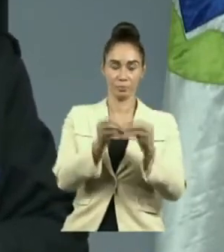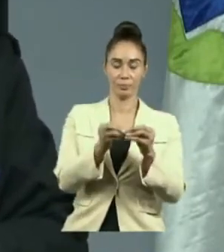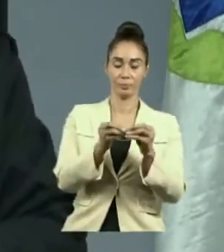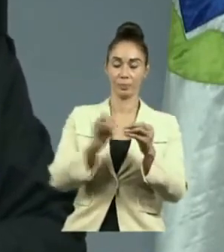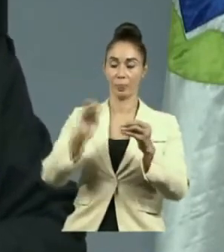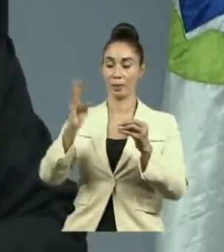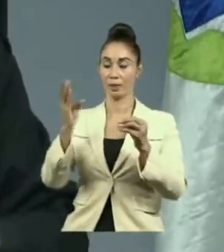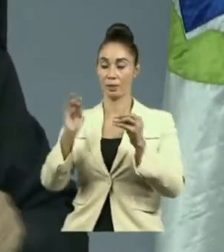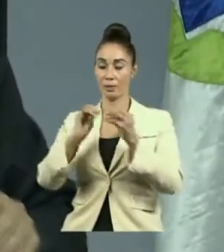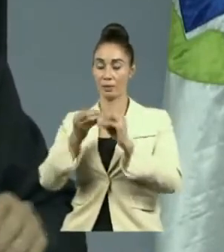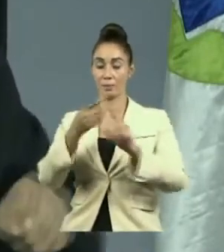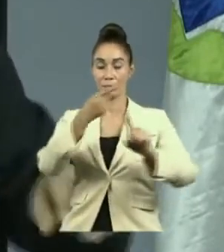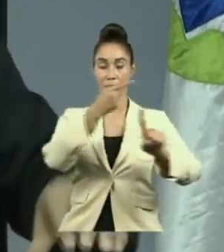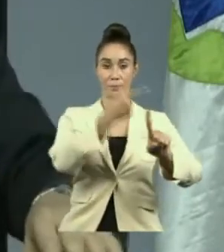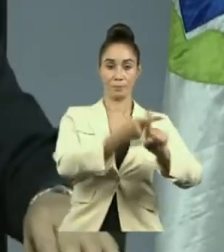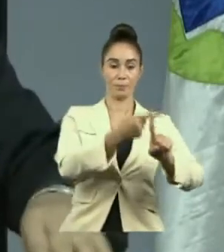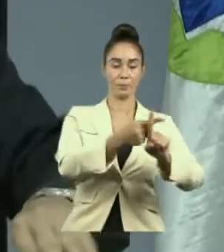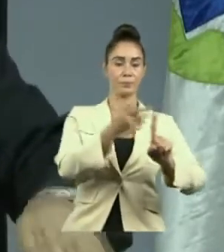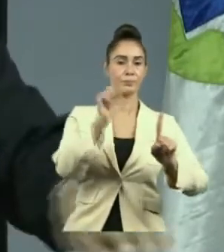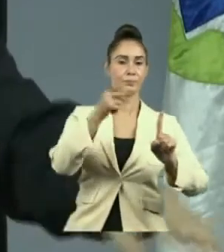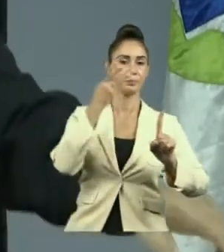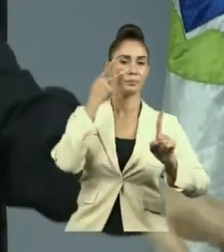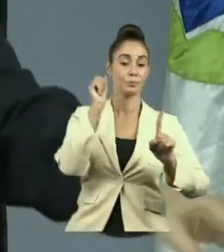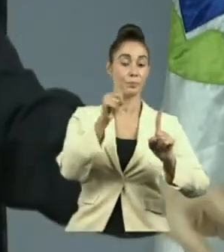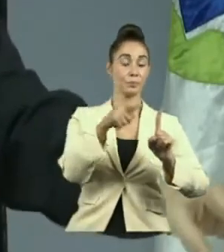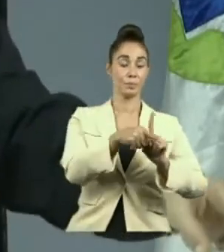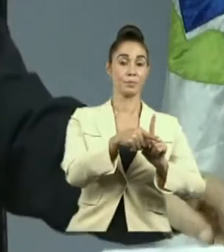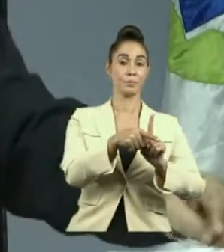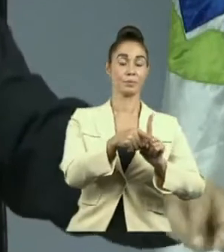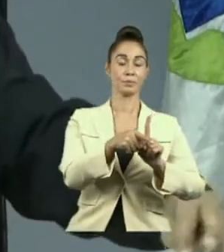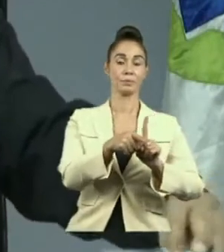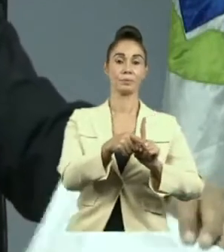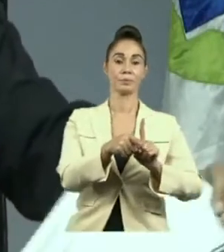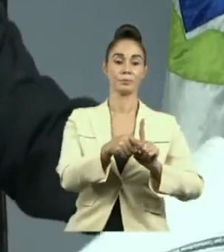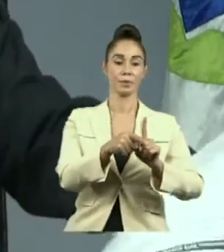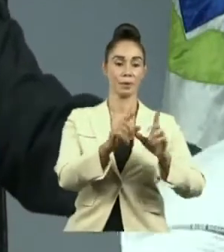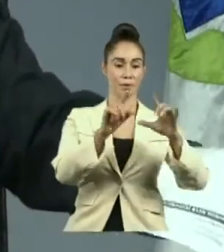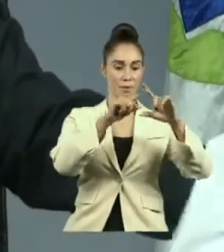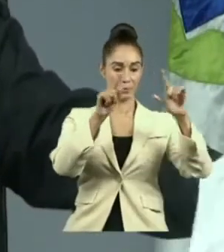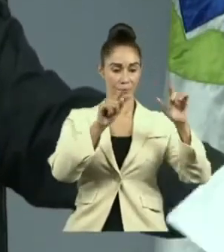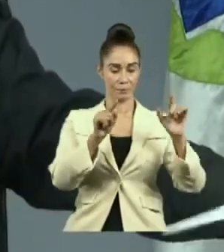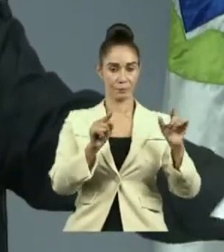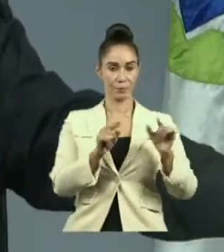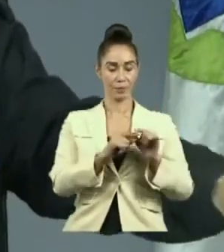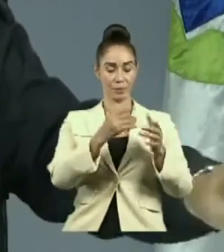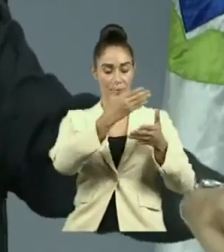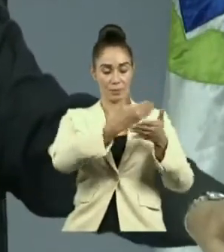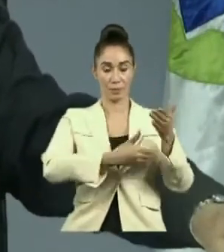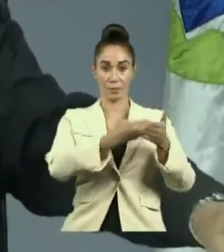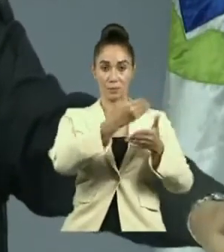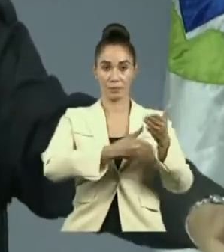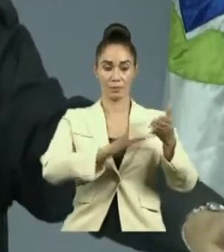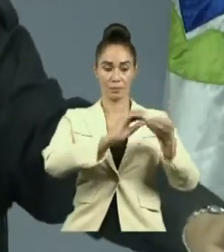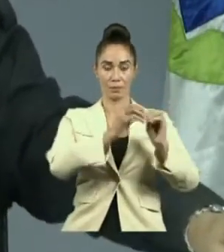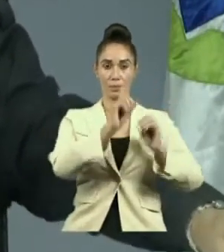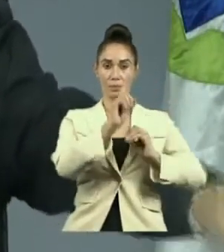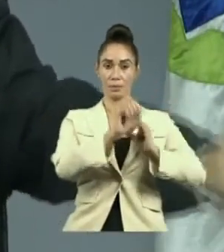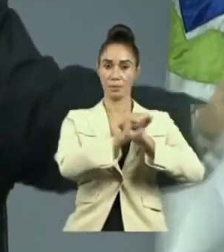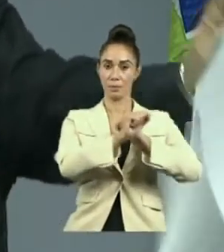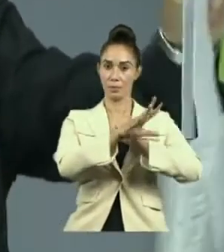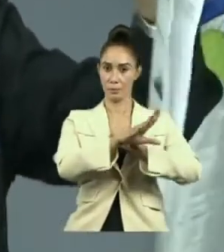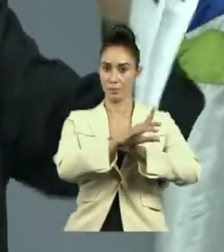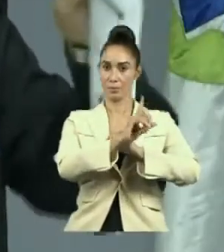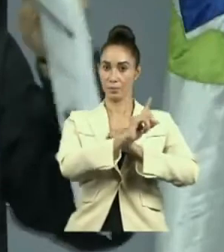número de casos positivos que ustedes ven en la gráfica de la página 1 del boletín